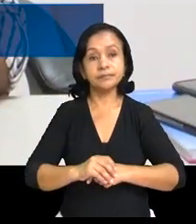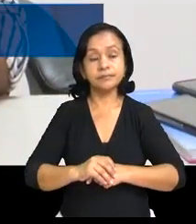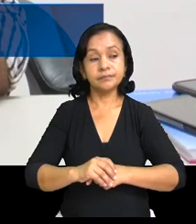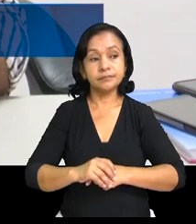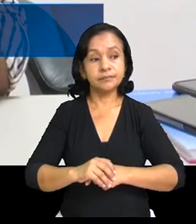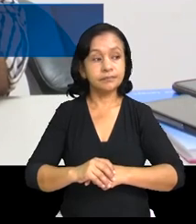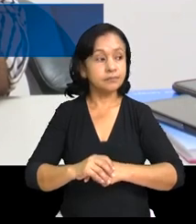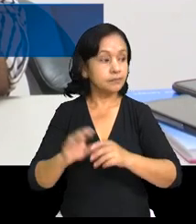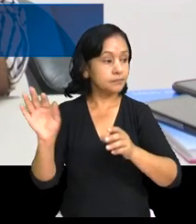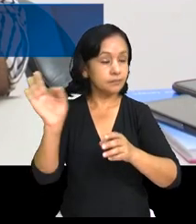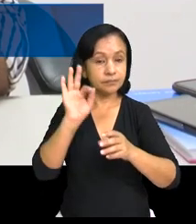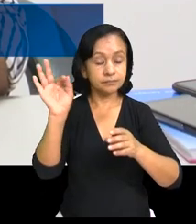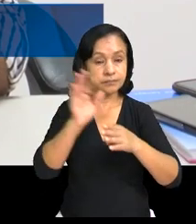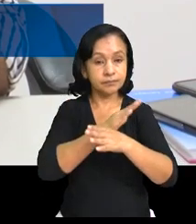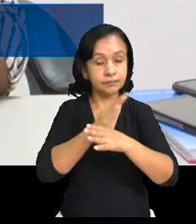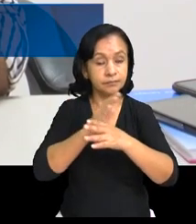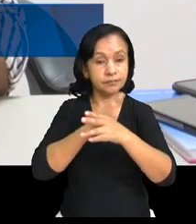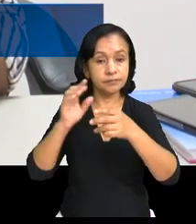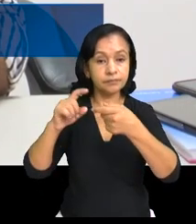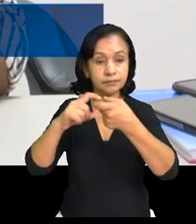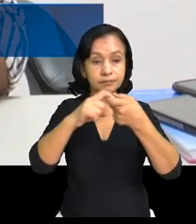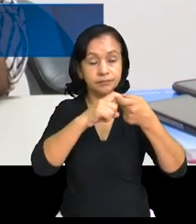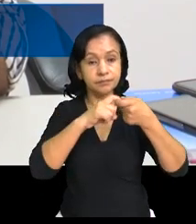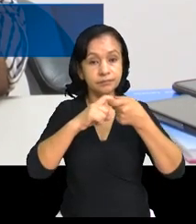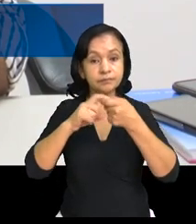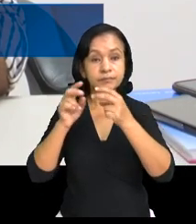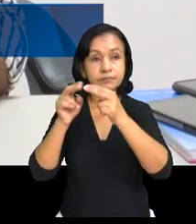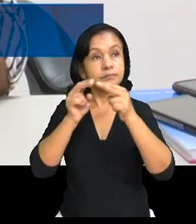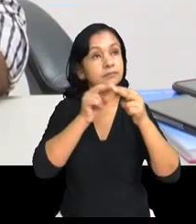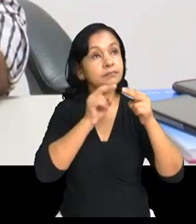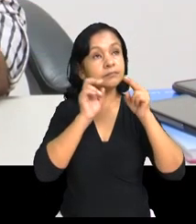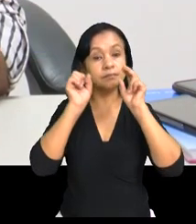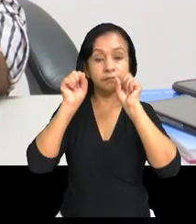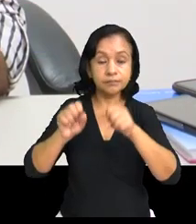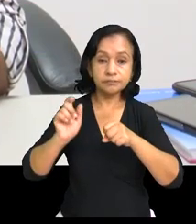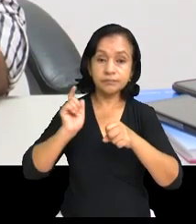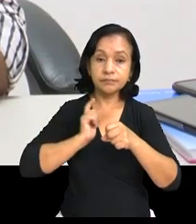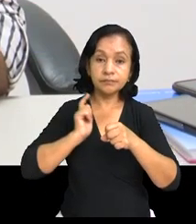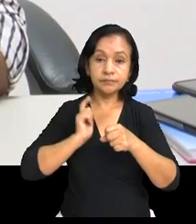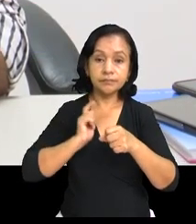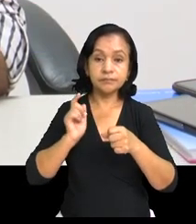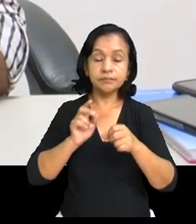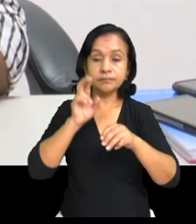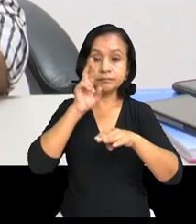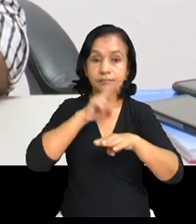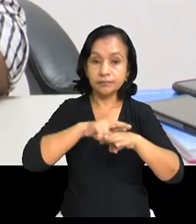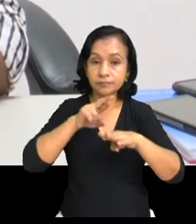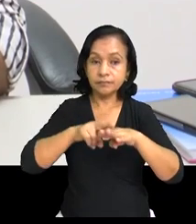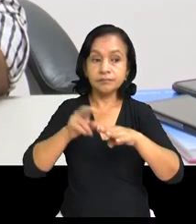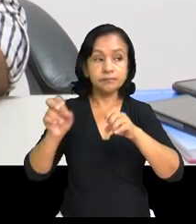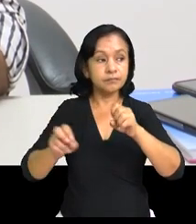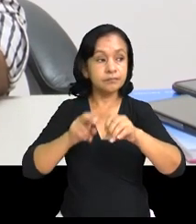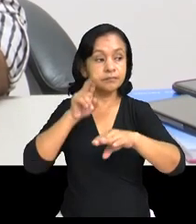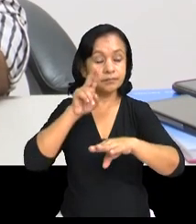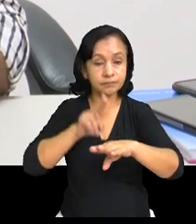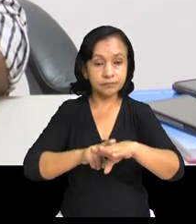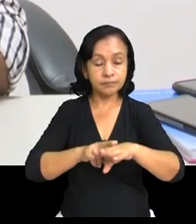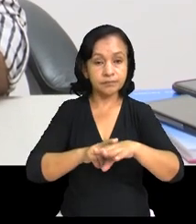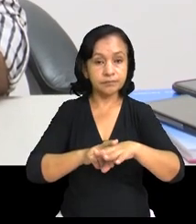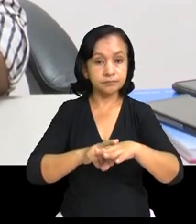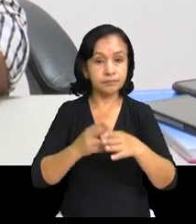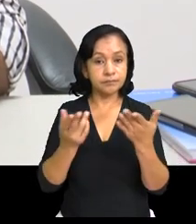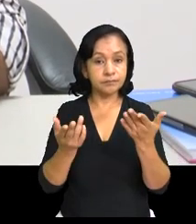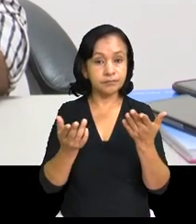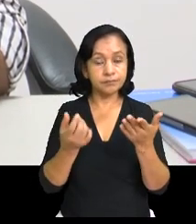esos mecanismos de coordinación para que nos permitan establecer incluso normativas nacionales, porque actualmente no contamos con